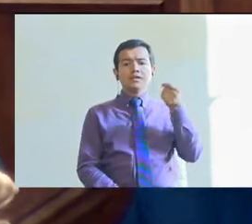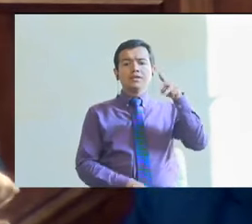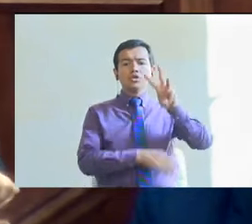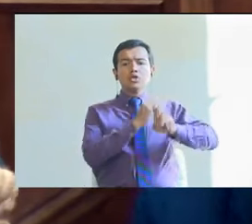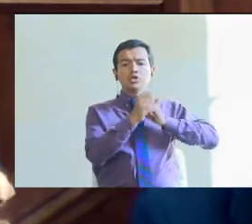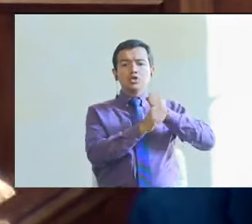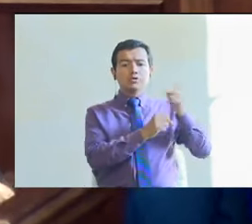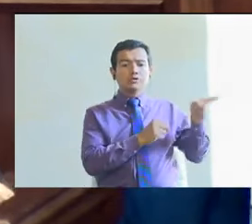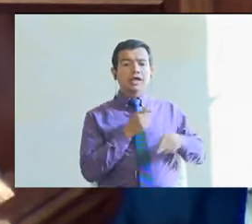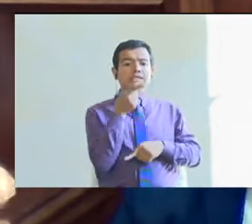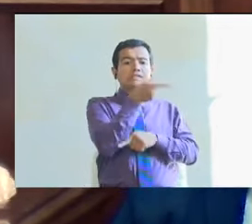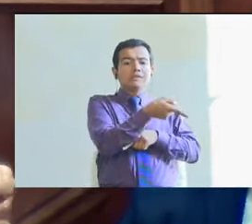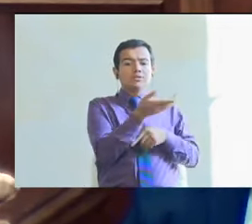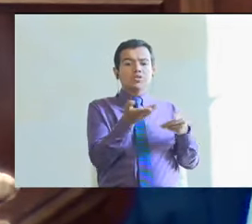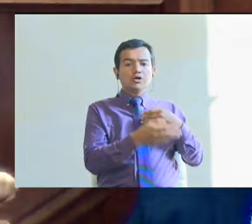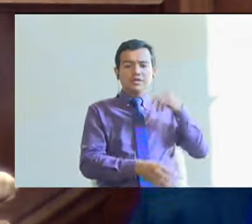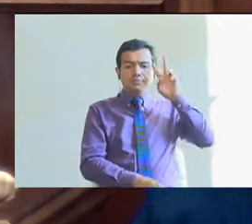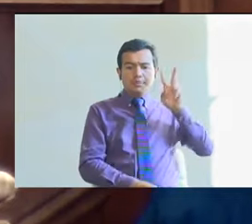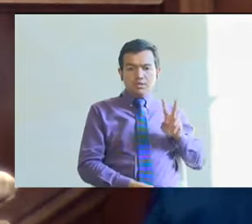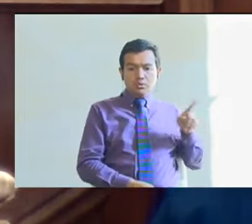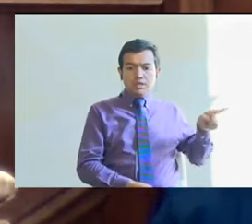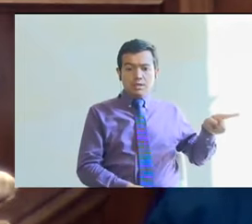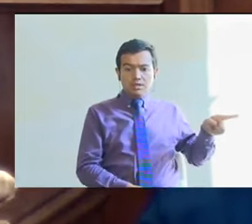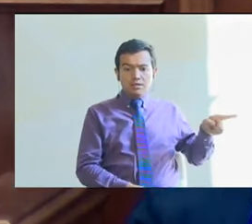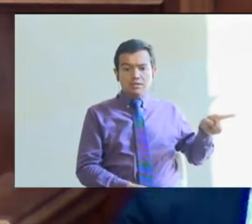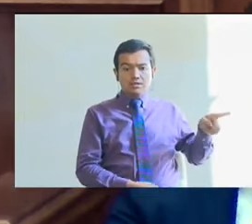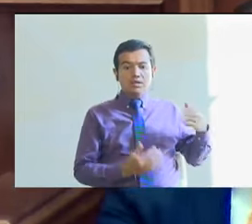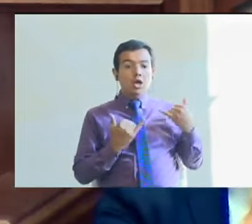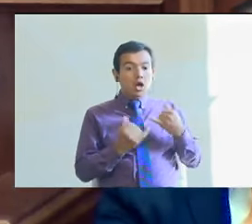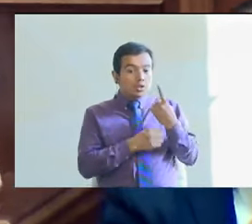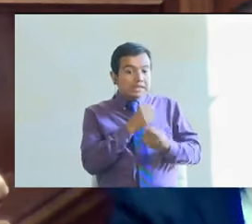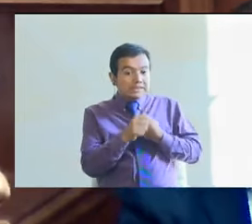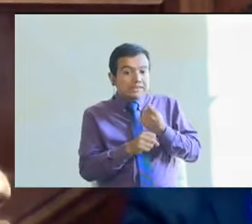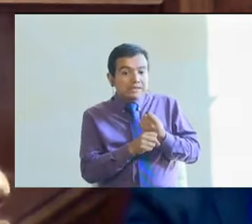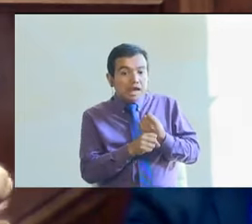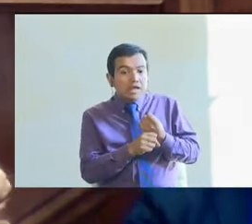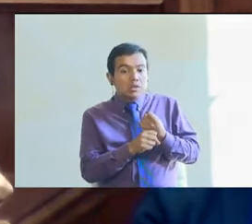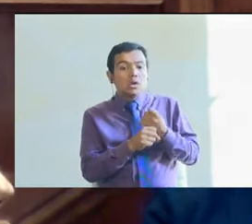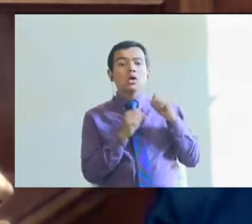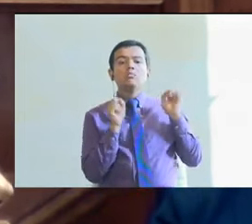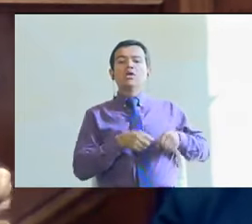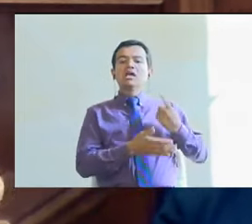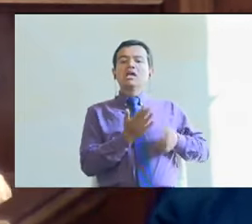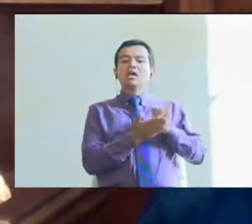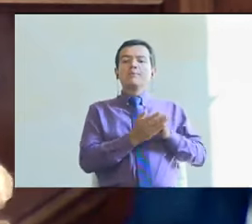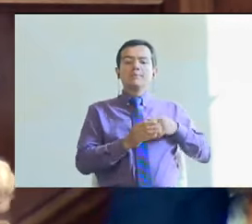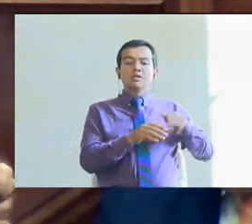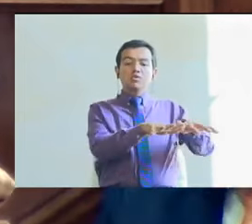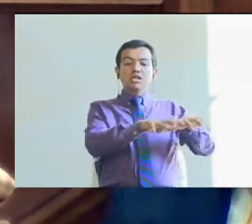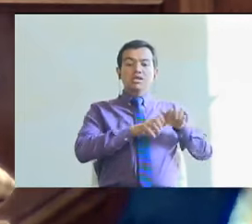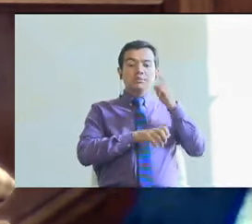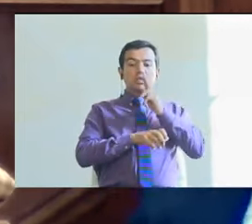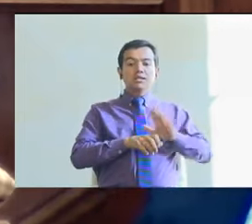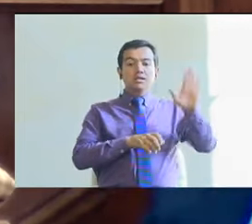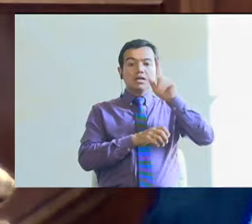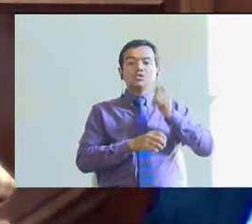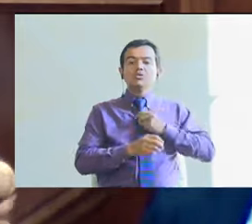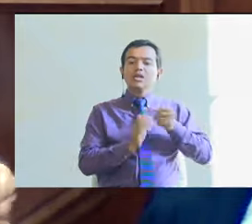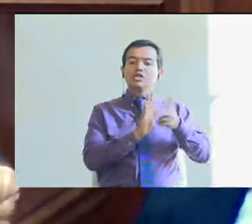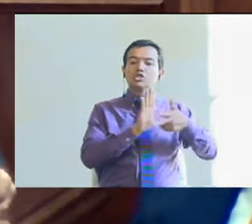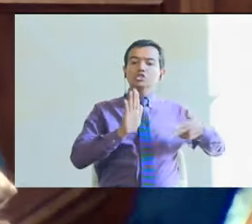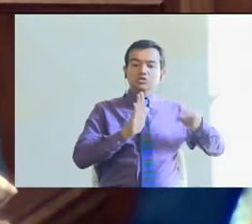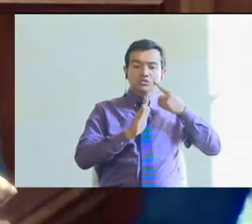mi país que este año avaló asamblea nacional Constituyente